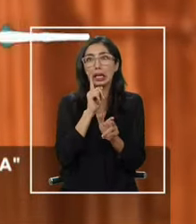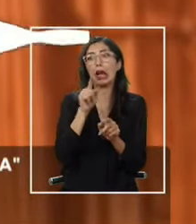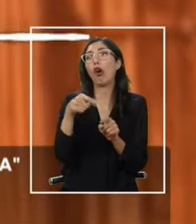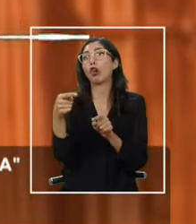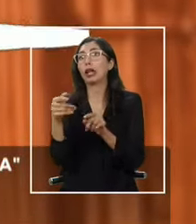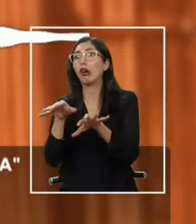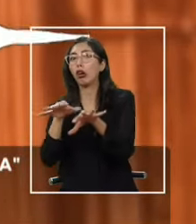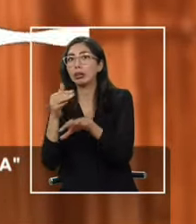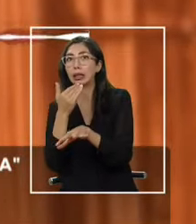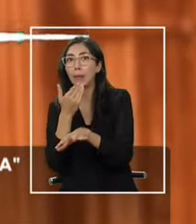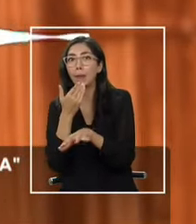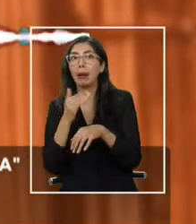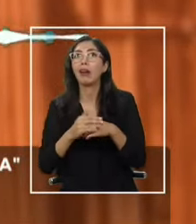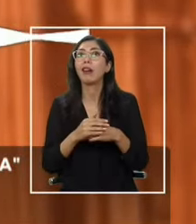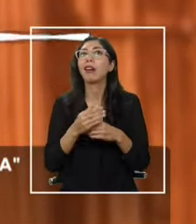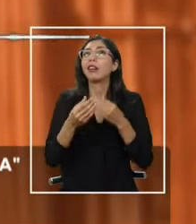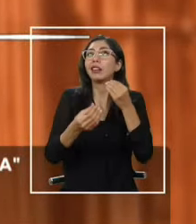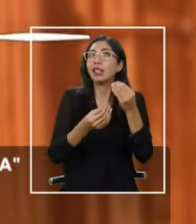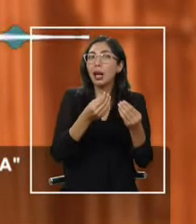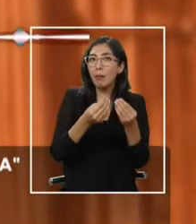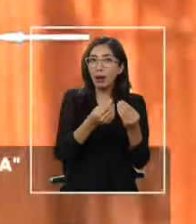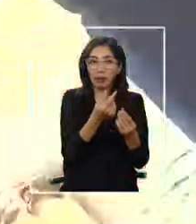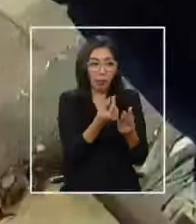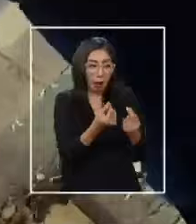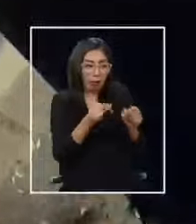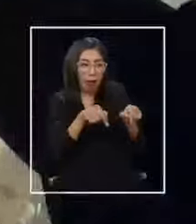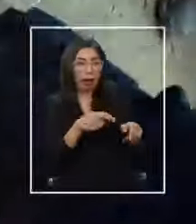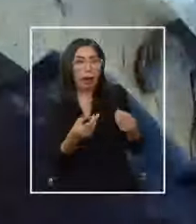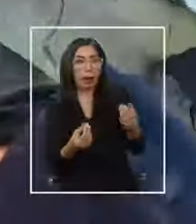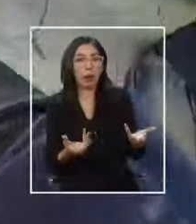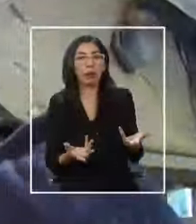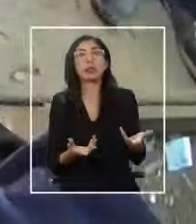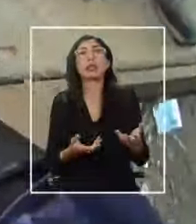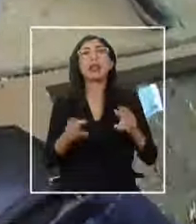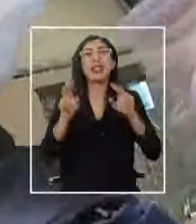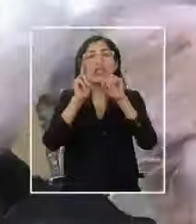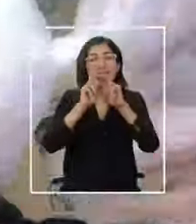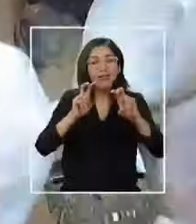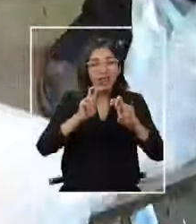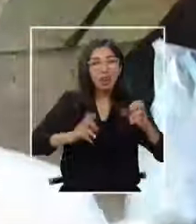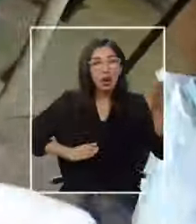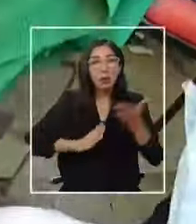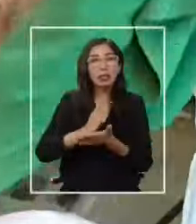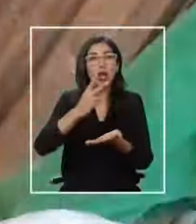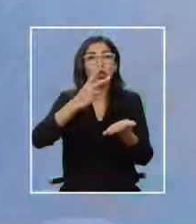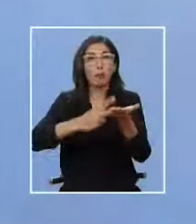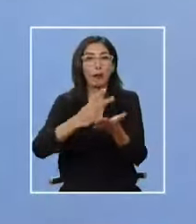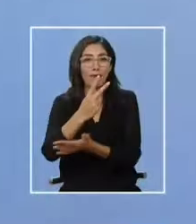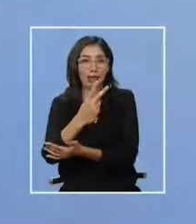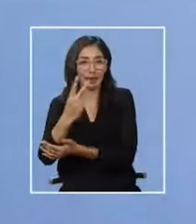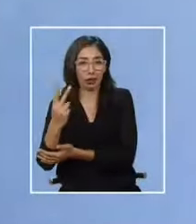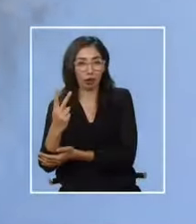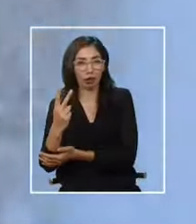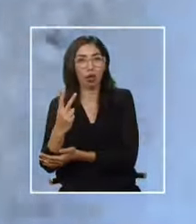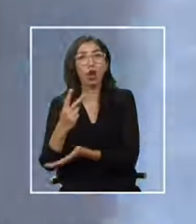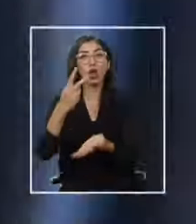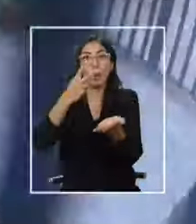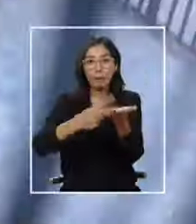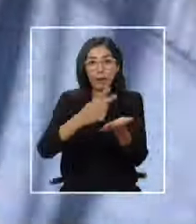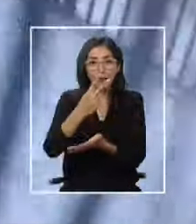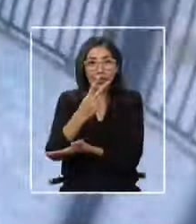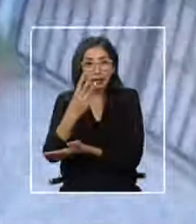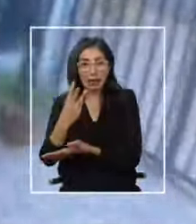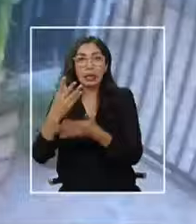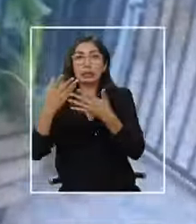Bueno, que si la droga está aquí, baja algo, se la van a llevar, claro. Vamos. La investigación comenzó el 2022, pero en 2023 ya se habían